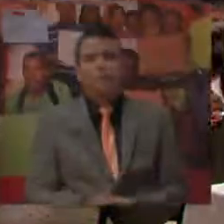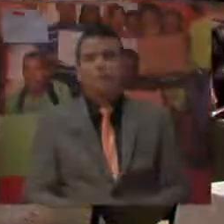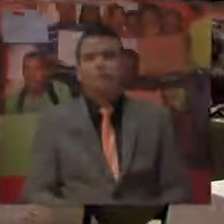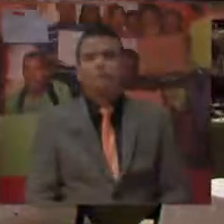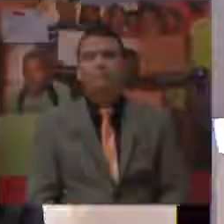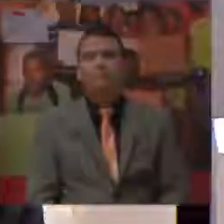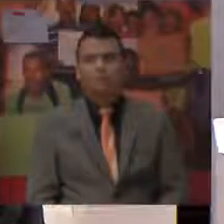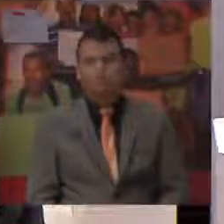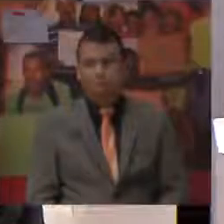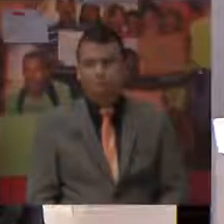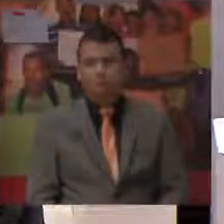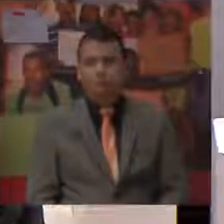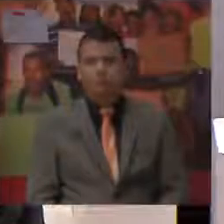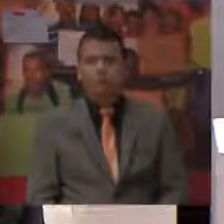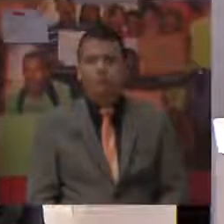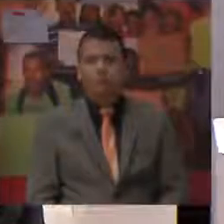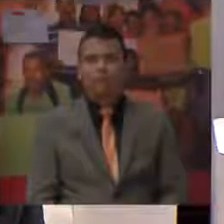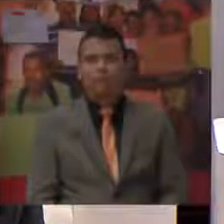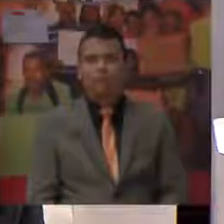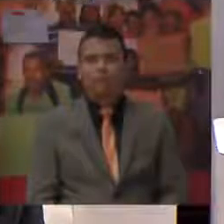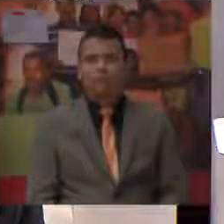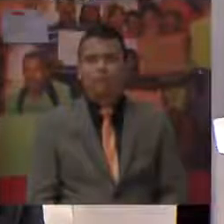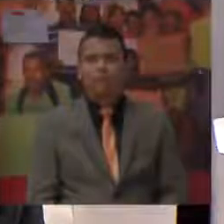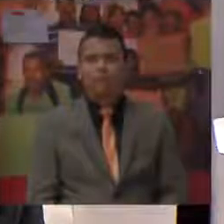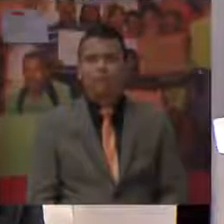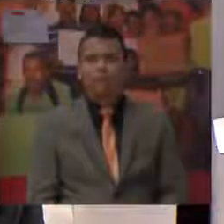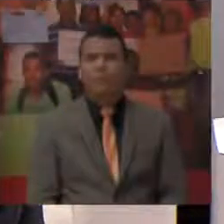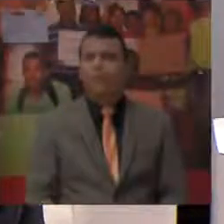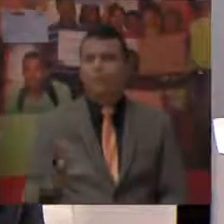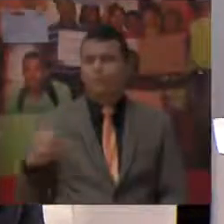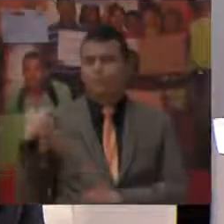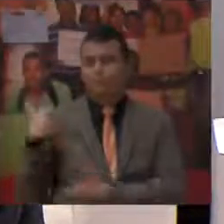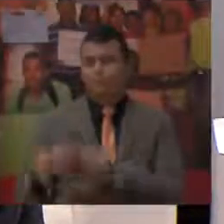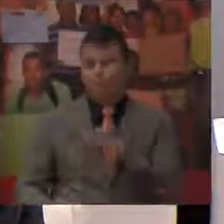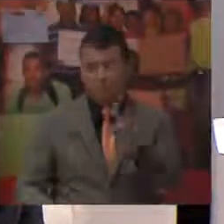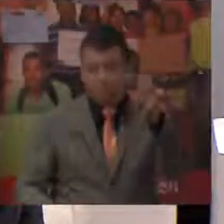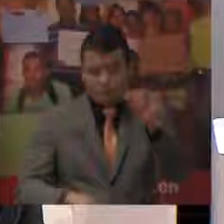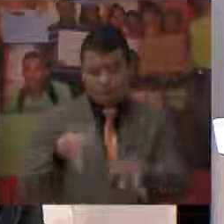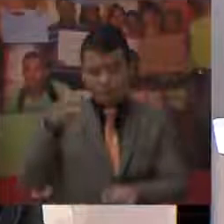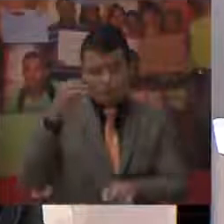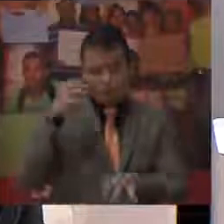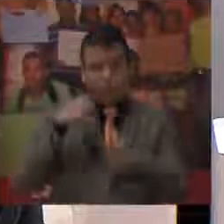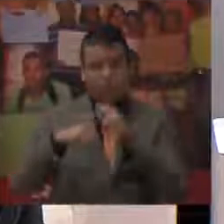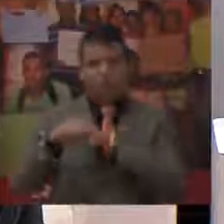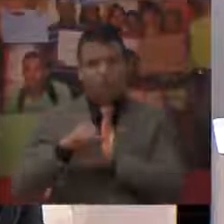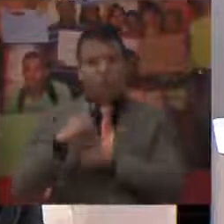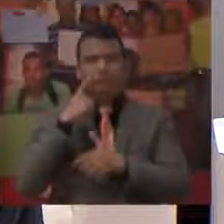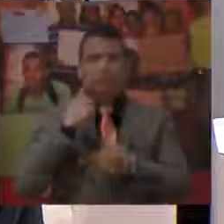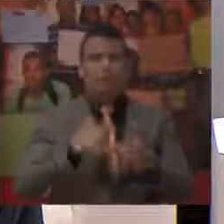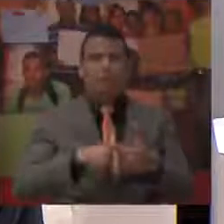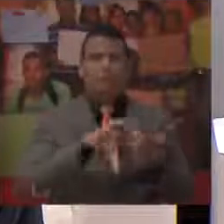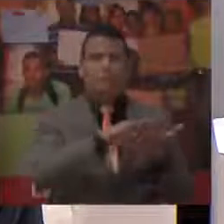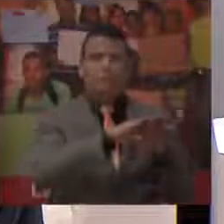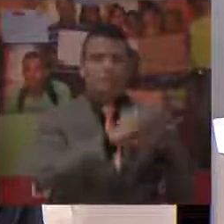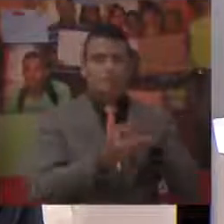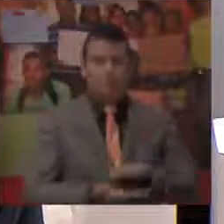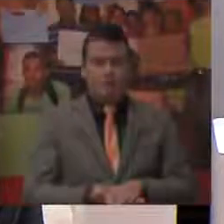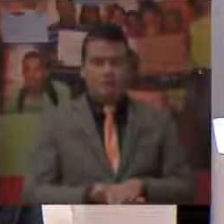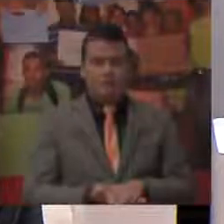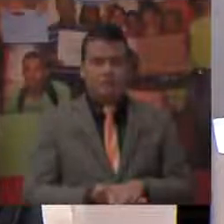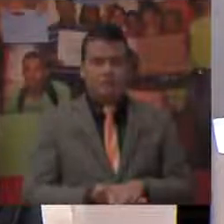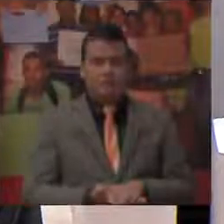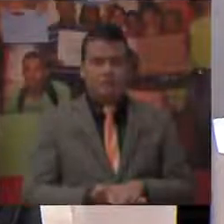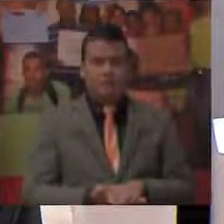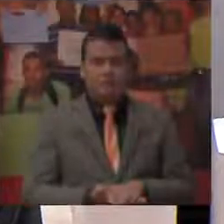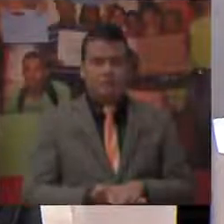Entonces, otro gran legado de todo este proceso de justicia transicional es que nos obligó a incorporar la paz